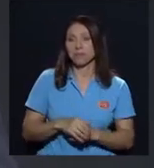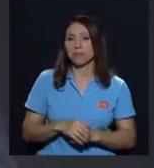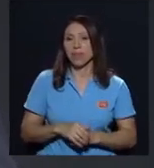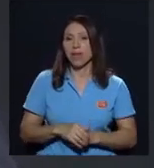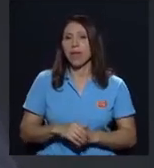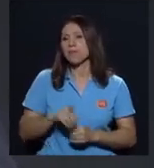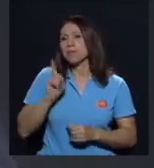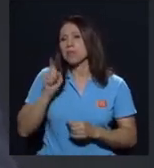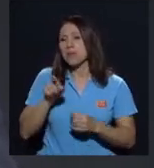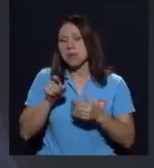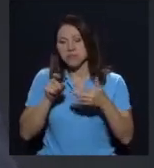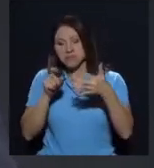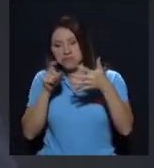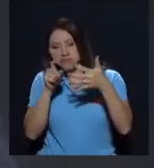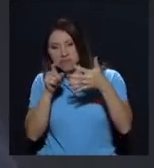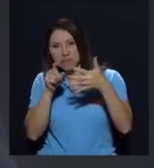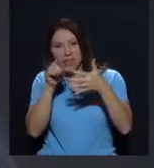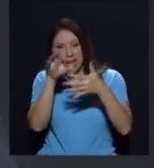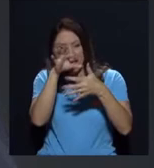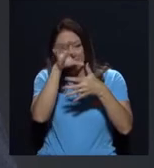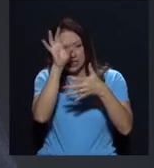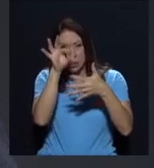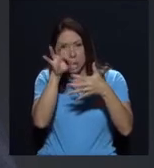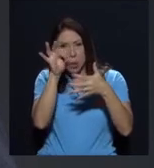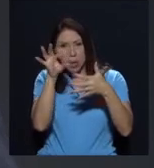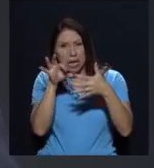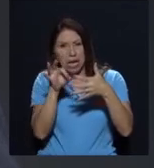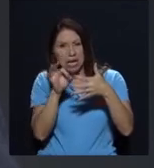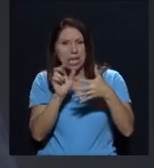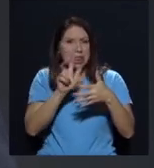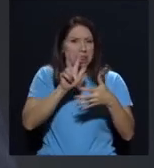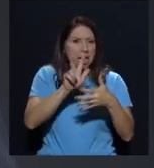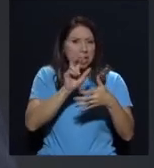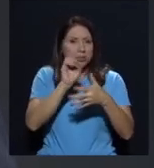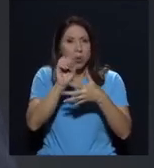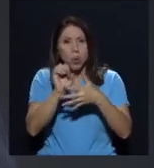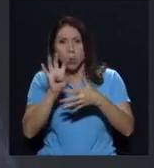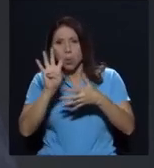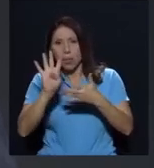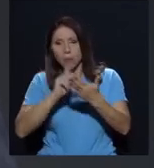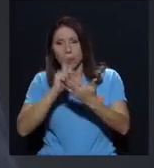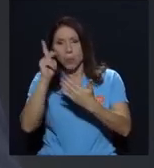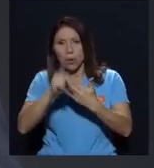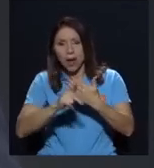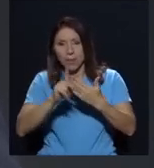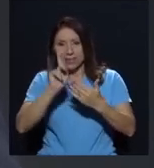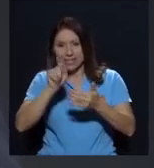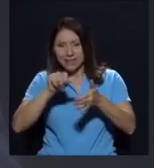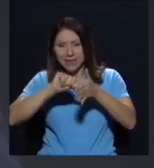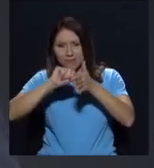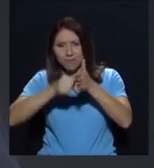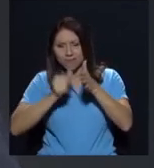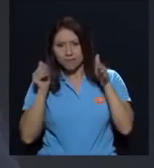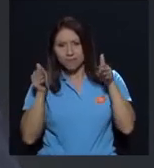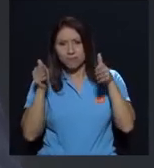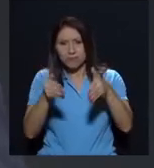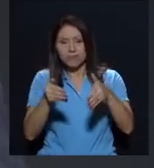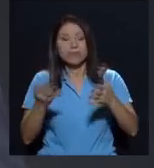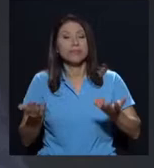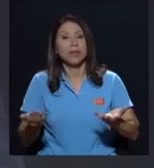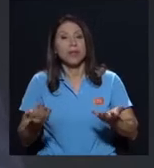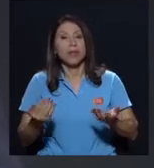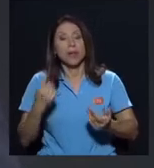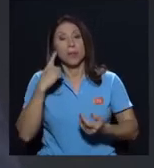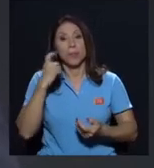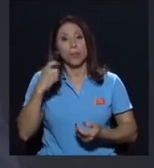34 cosas o programas y poner énfasis ahí dado un poco de que